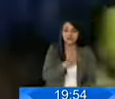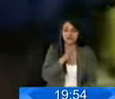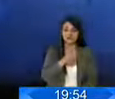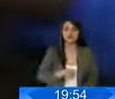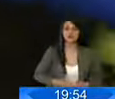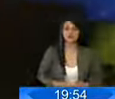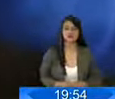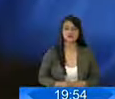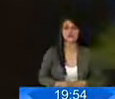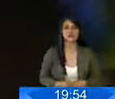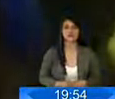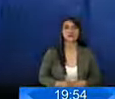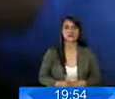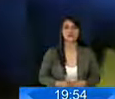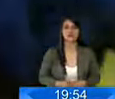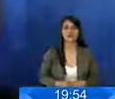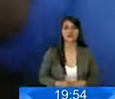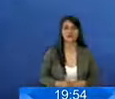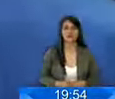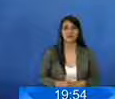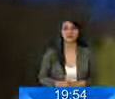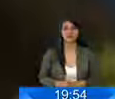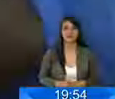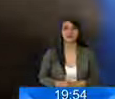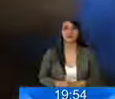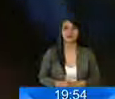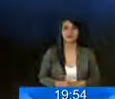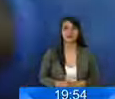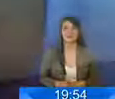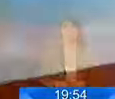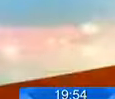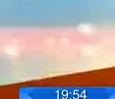trabajo periodístico de Sofía Ramírez, informó Roberto Peñafiel.